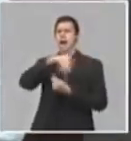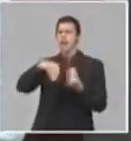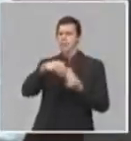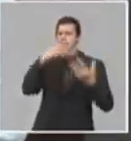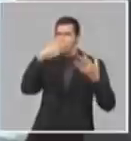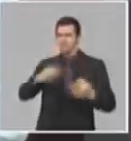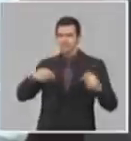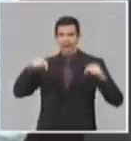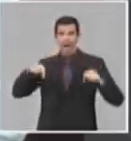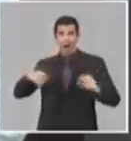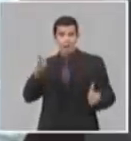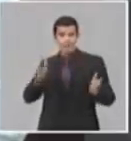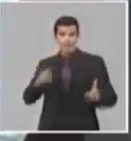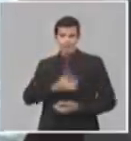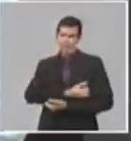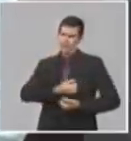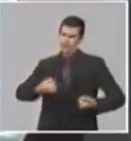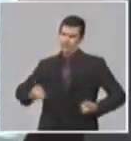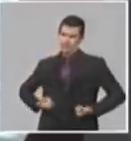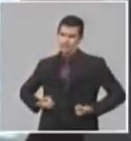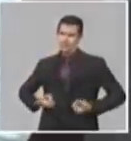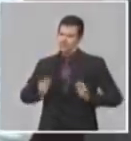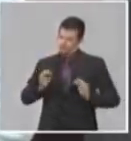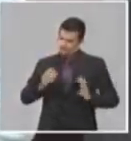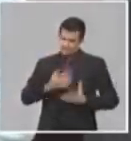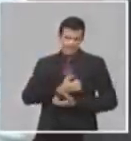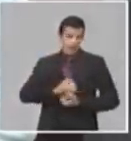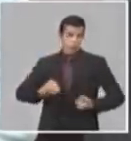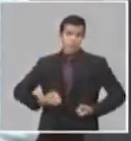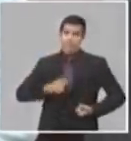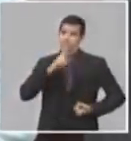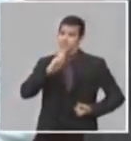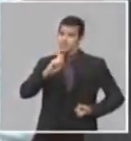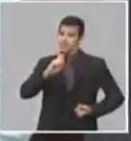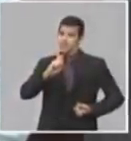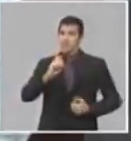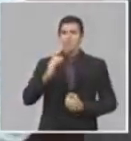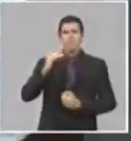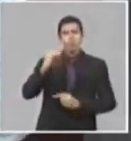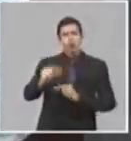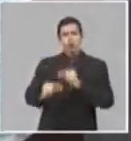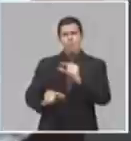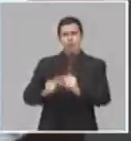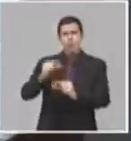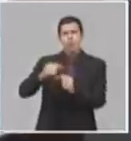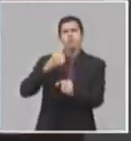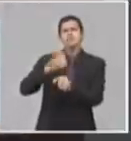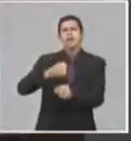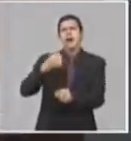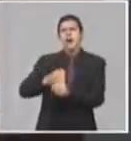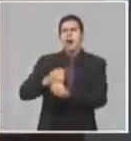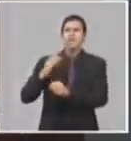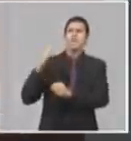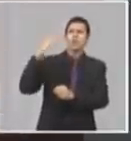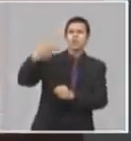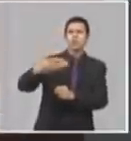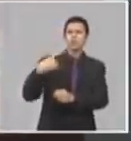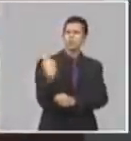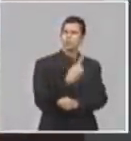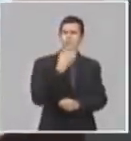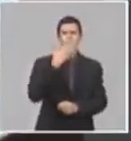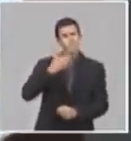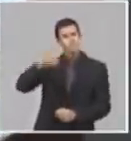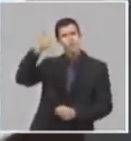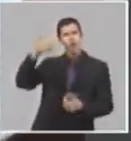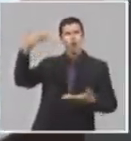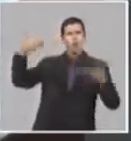y fortalecernos. Hoy se presenta aquí la estrategia económica y social para impulsar la economía, que parte